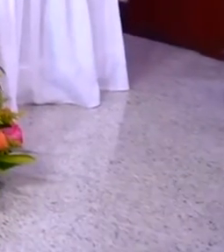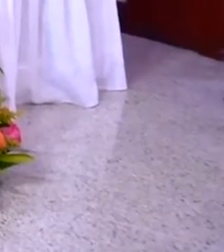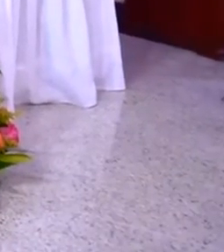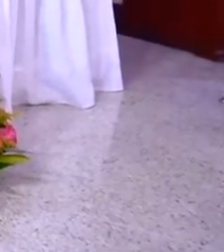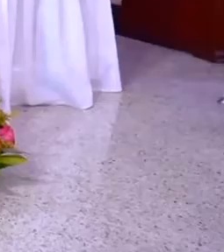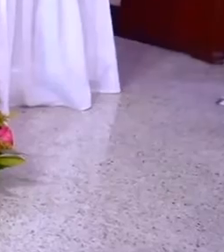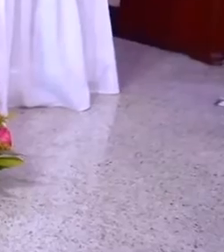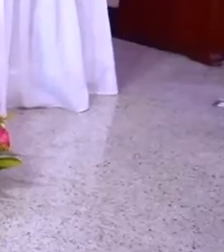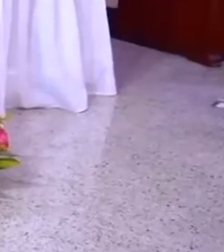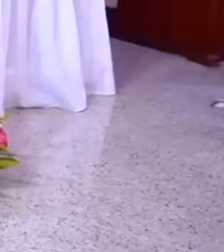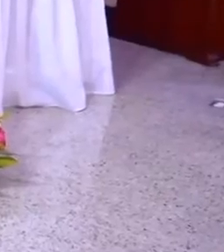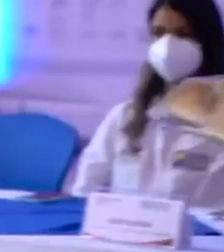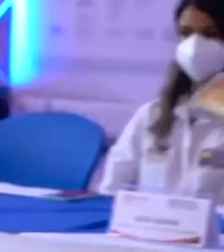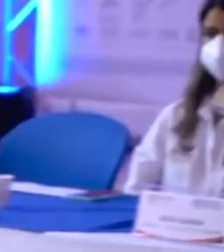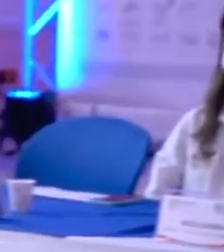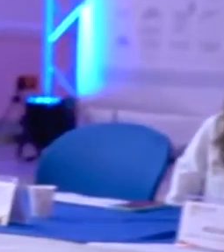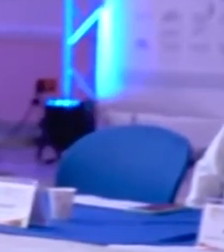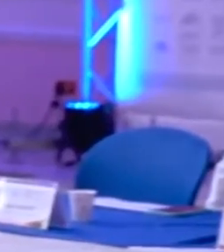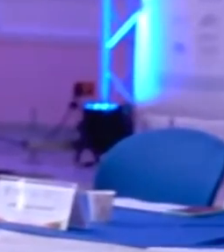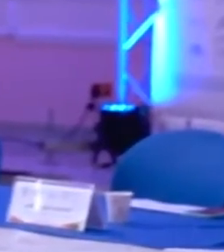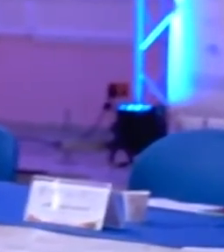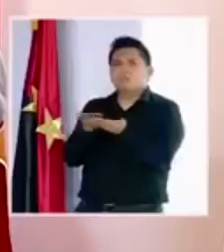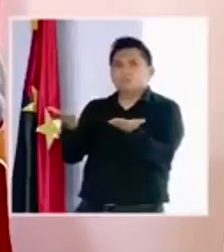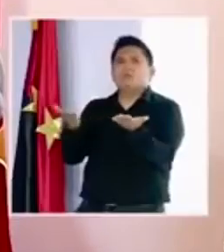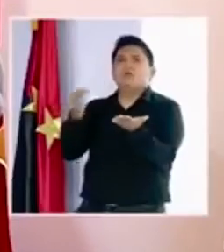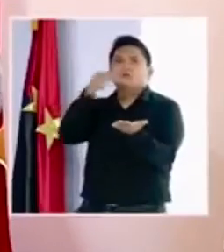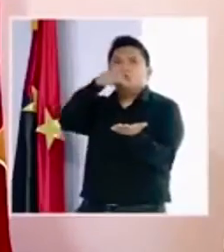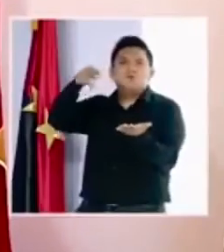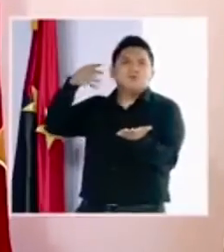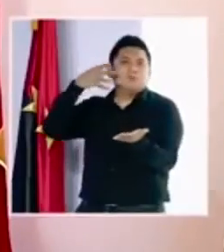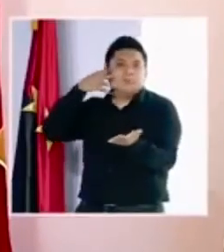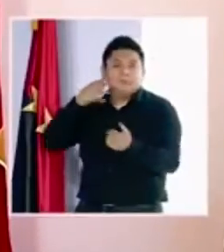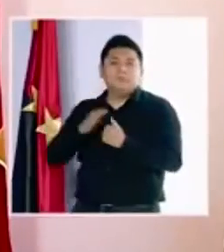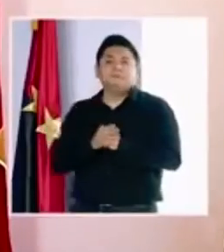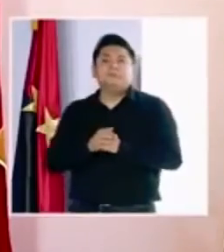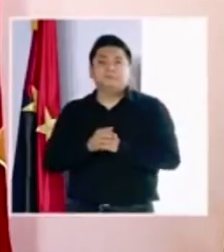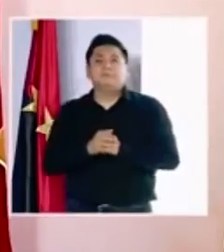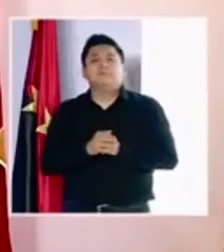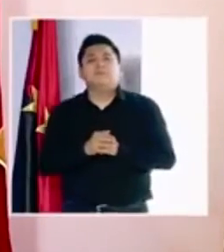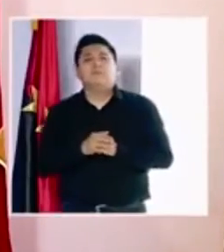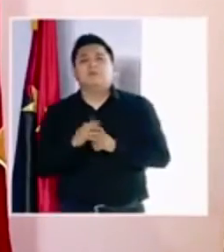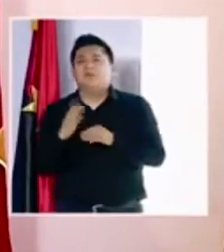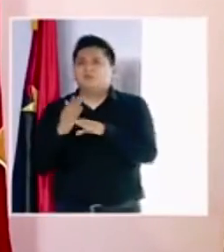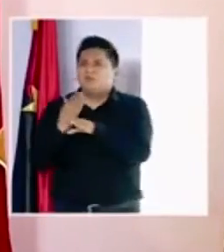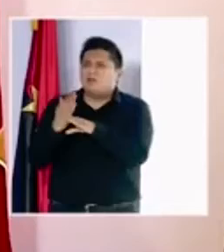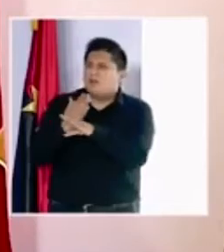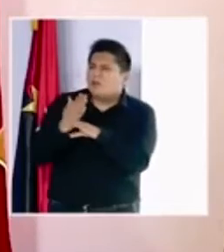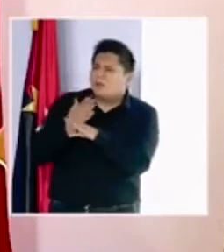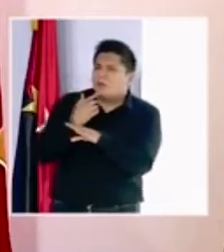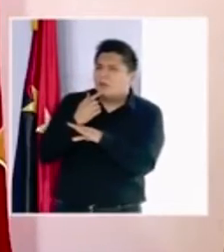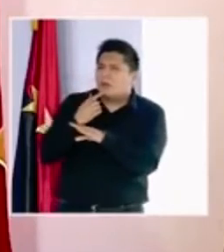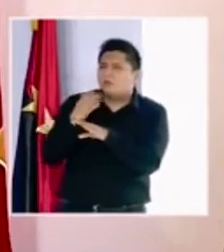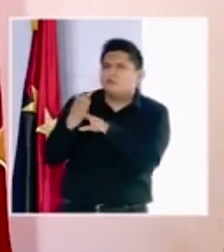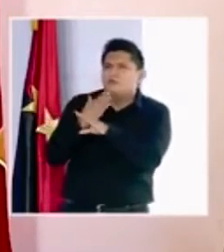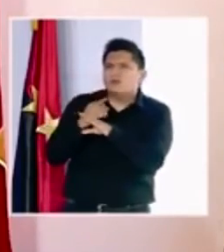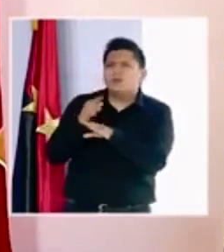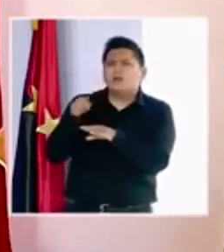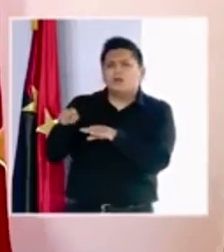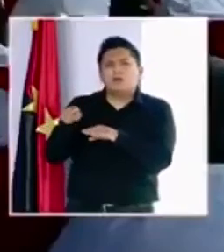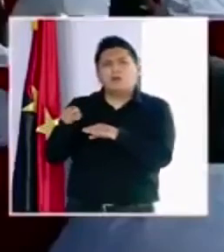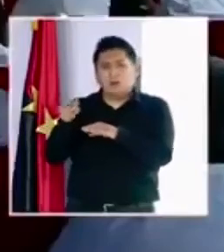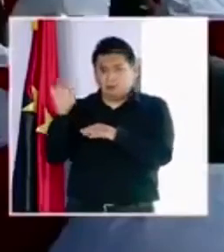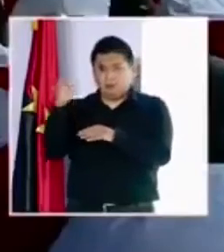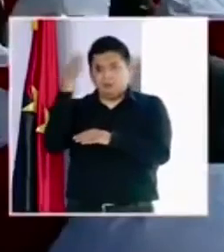continuidad en el beneficio de los norte santandereanos. La conflictividad que de manera general en el